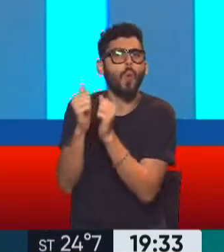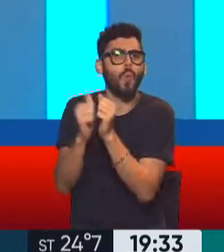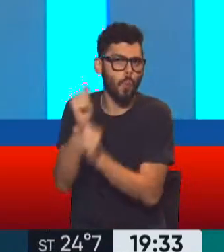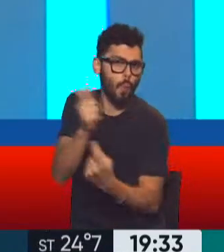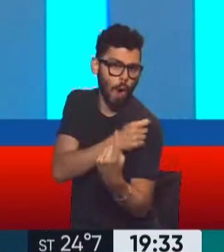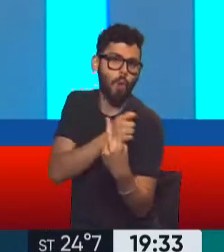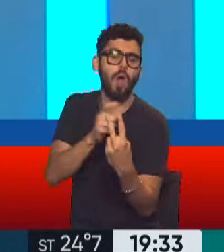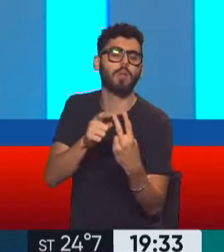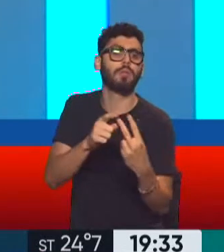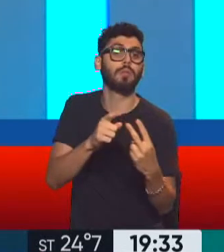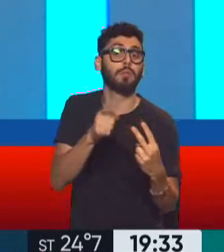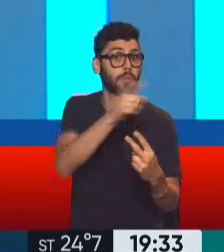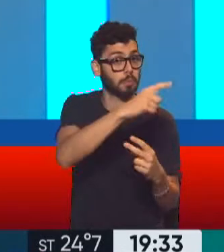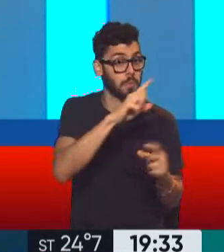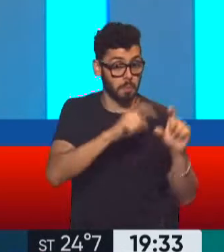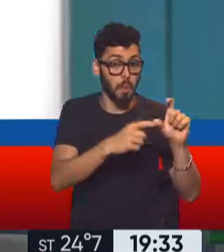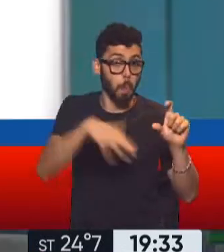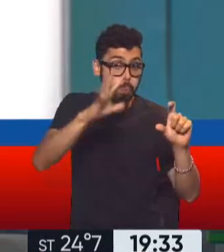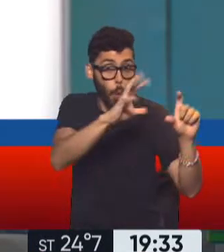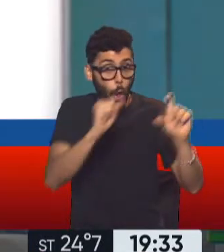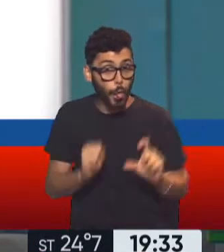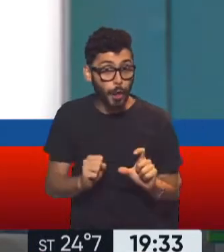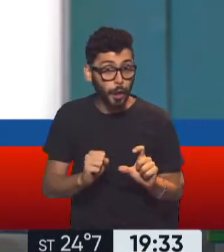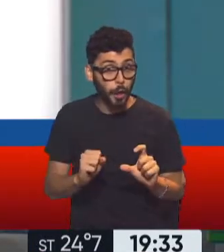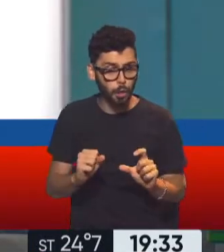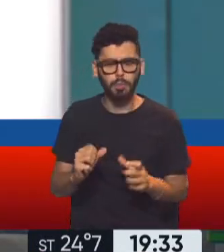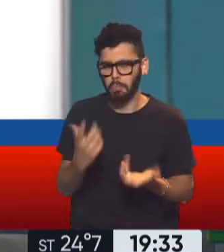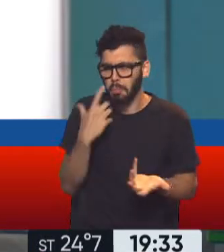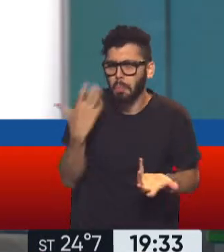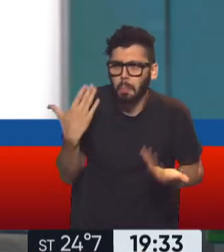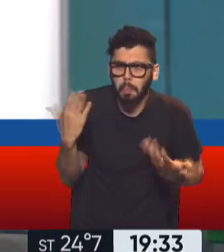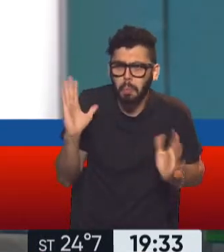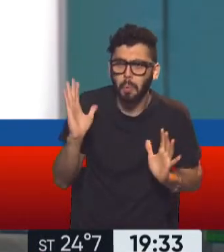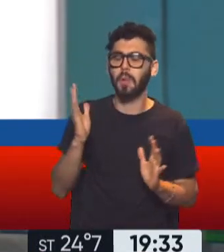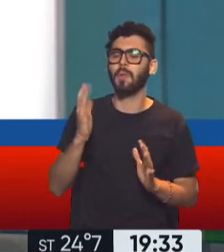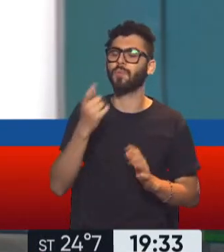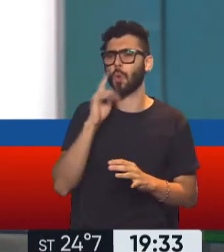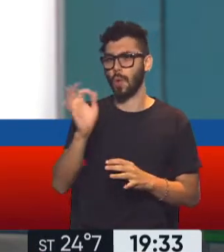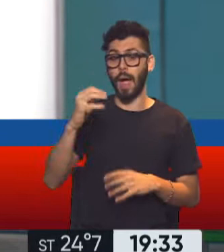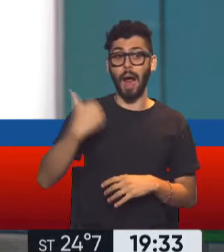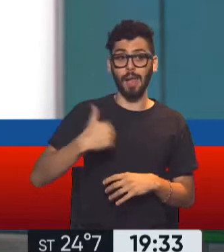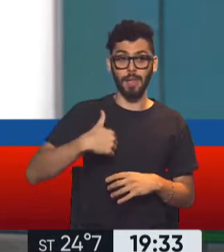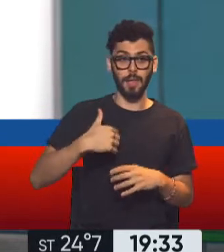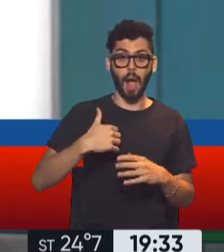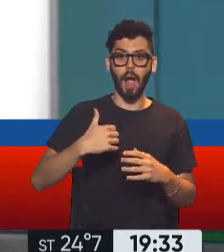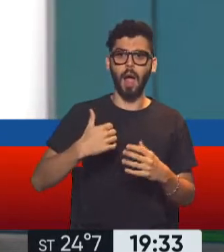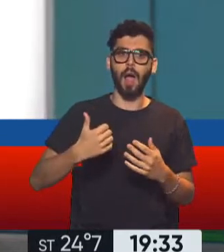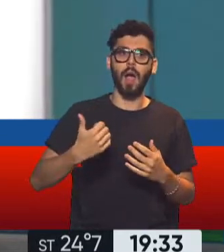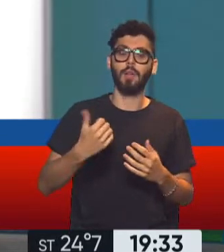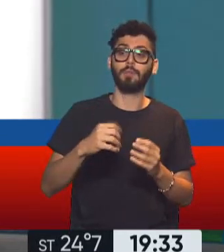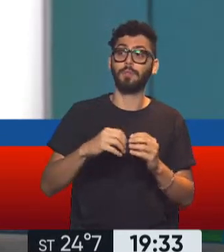vacuna vegetal? Mire, hay posibilidades, hay. Usted sabe que somos un país que tenemos 5 vacunas circulando acá.